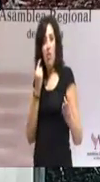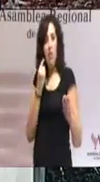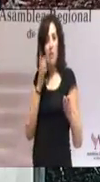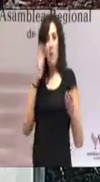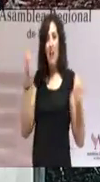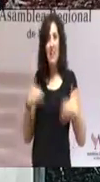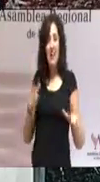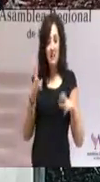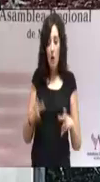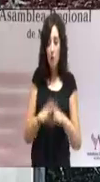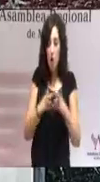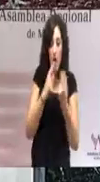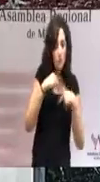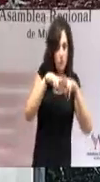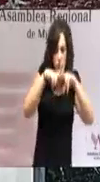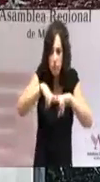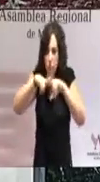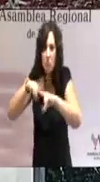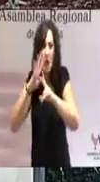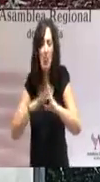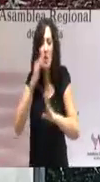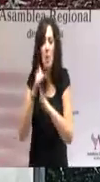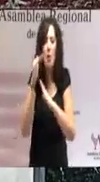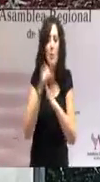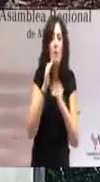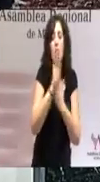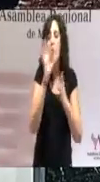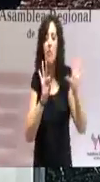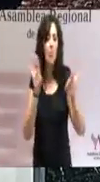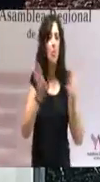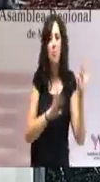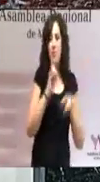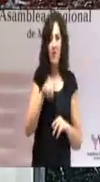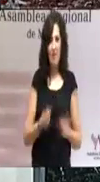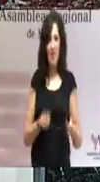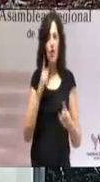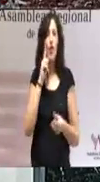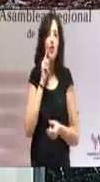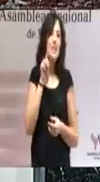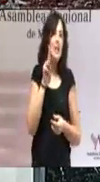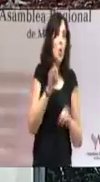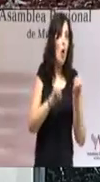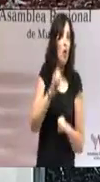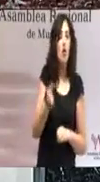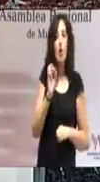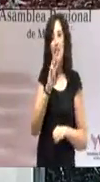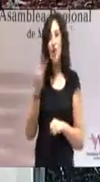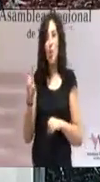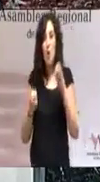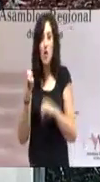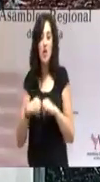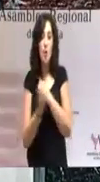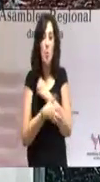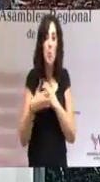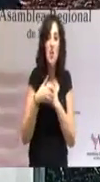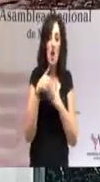termómetro social, no palpa. Yo no voy a decir si el 31% o el 32% es el índice de pobreza